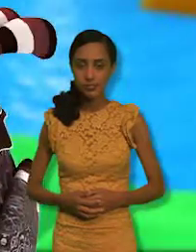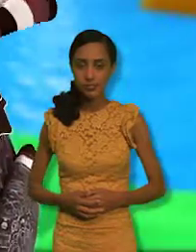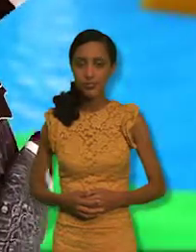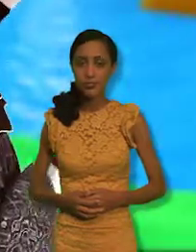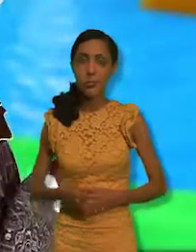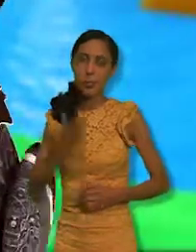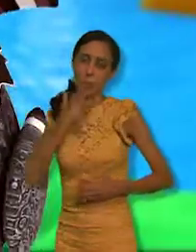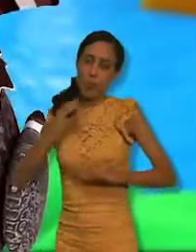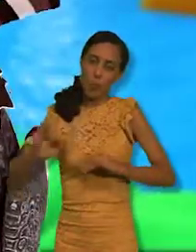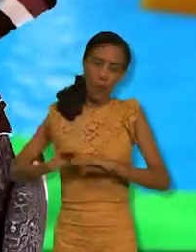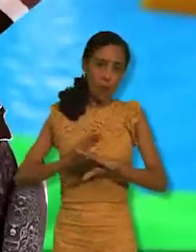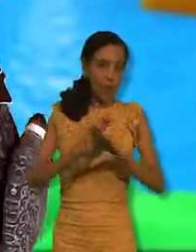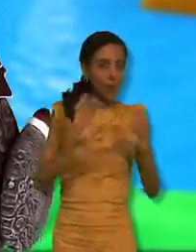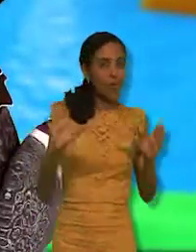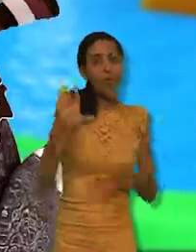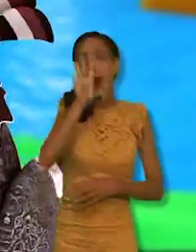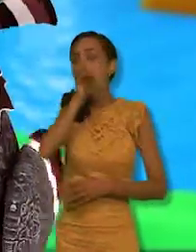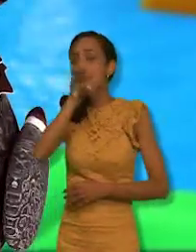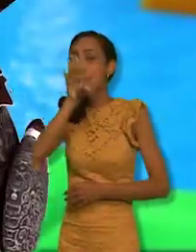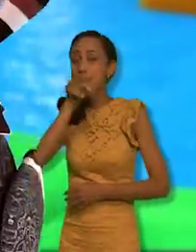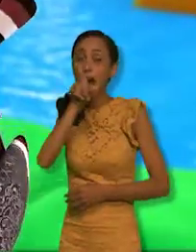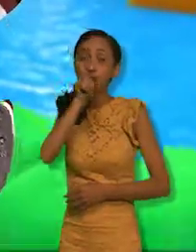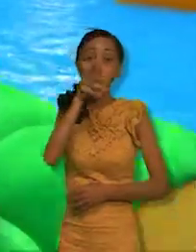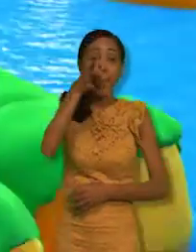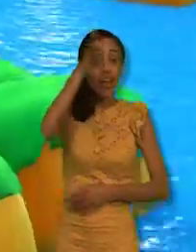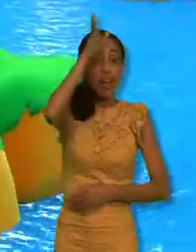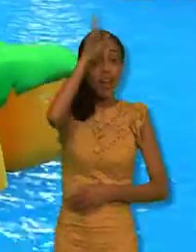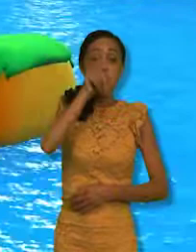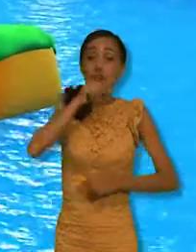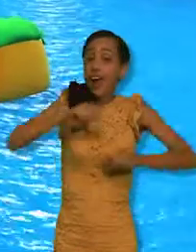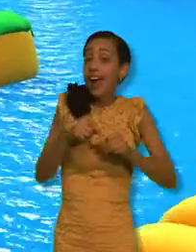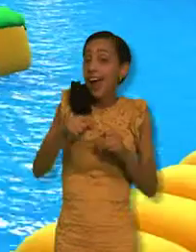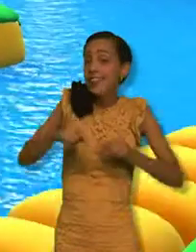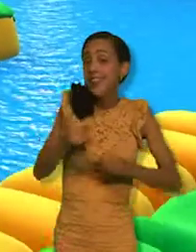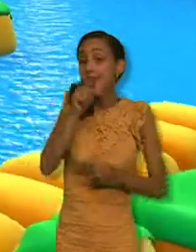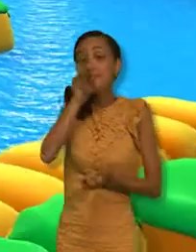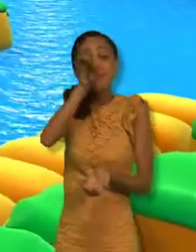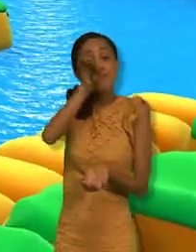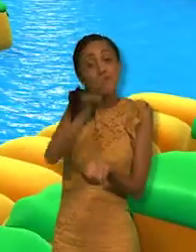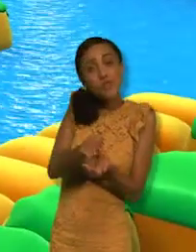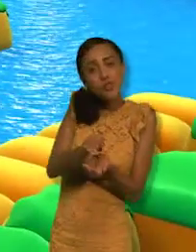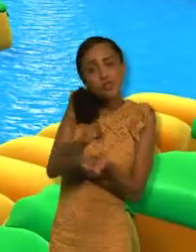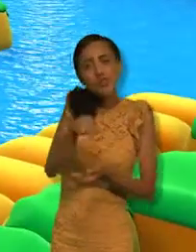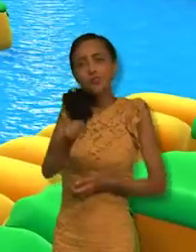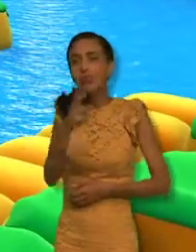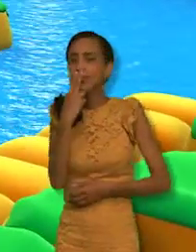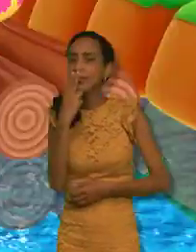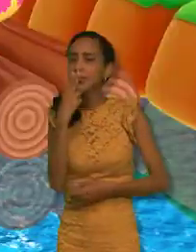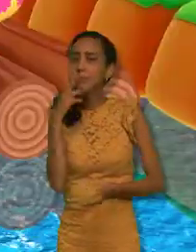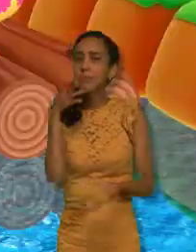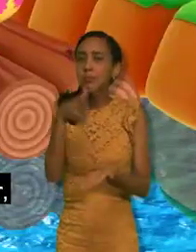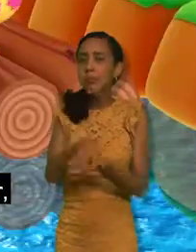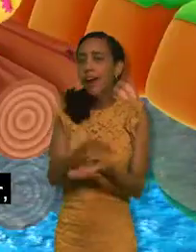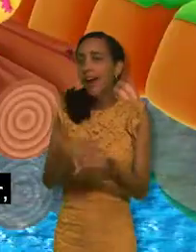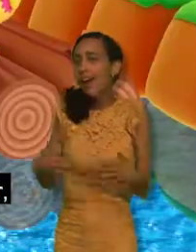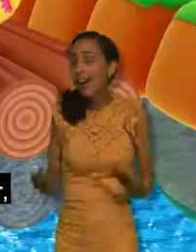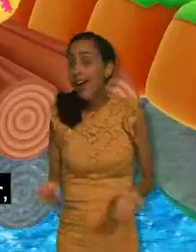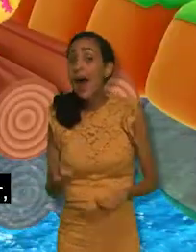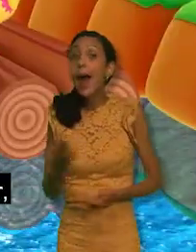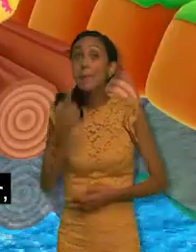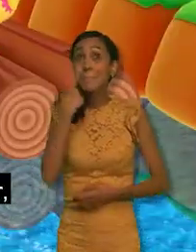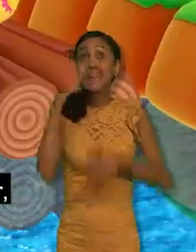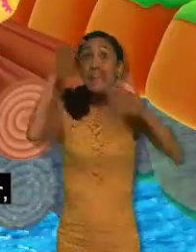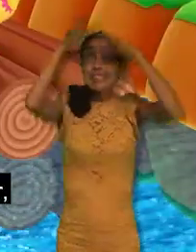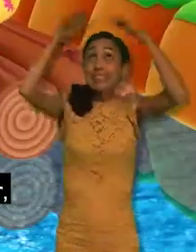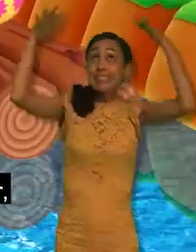Muy buenos días, Gallo Malayo, Gallina Fina y Pollito Pito. ¿Dónde van tan tempranito? ¡El cielo se